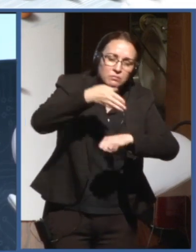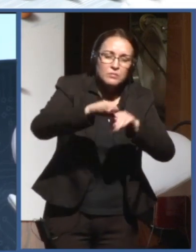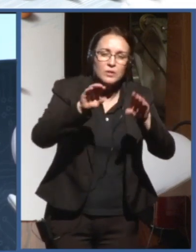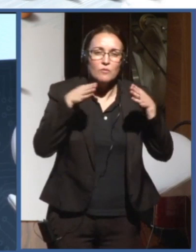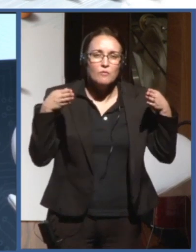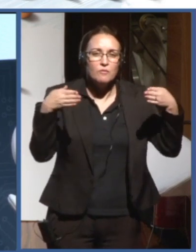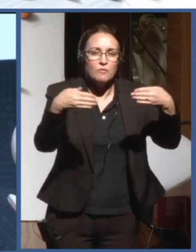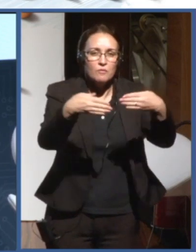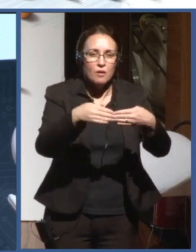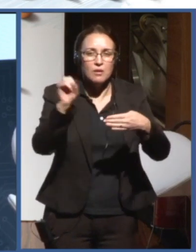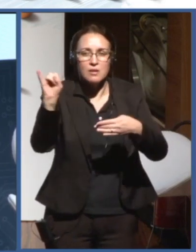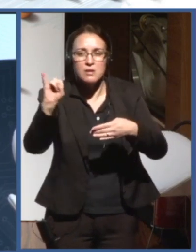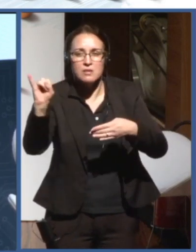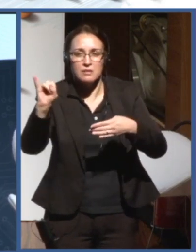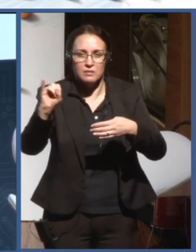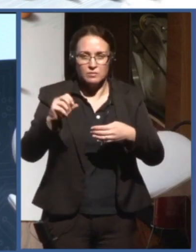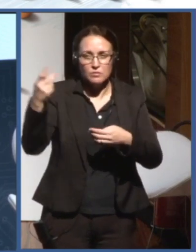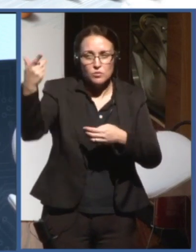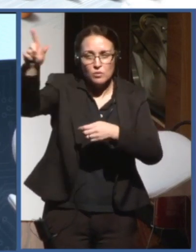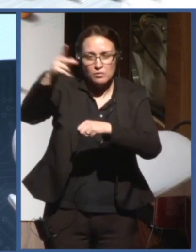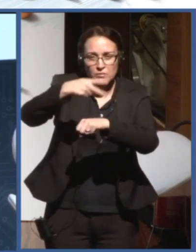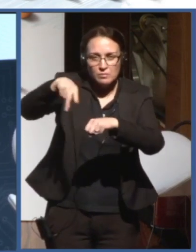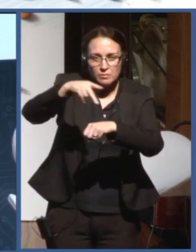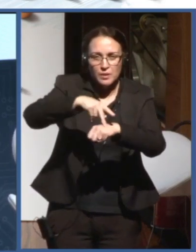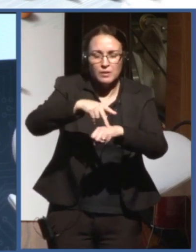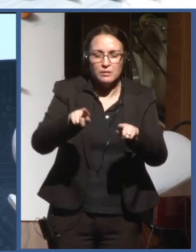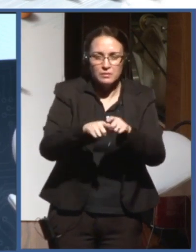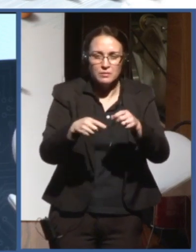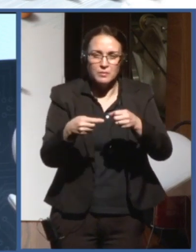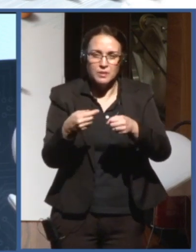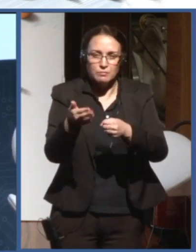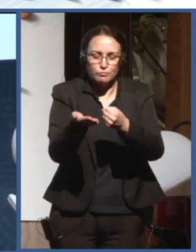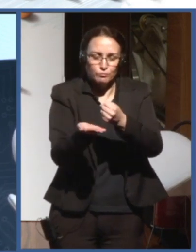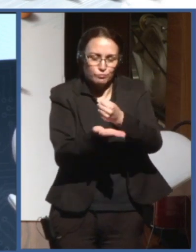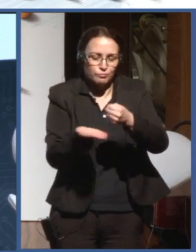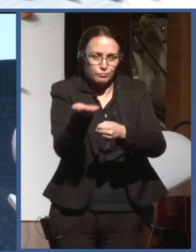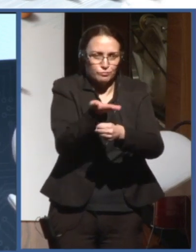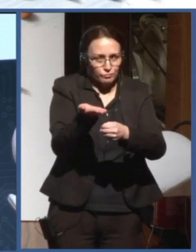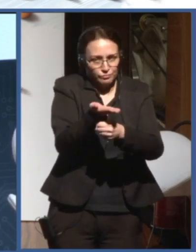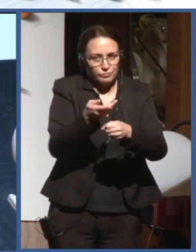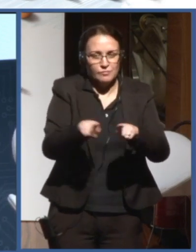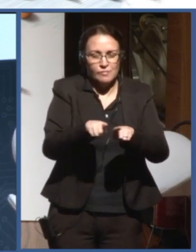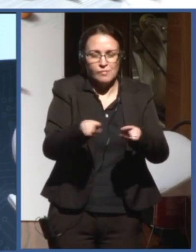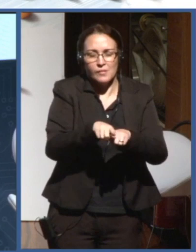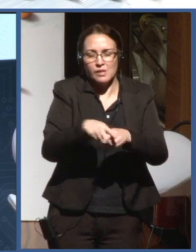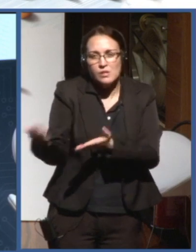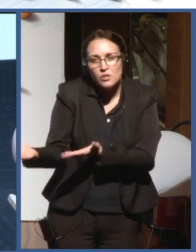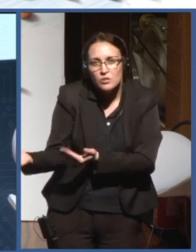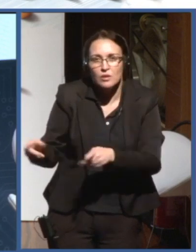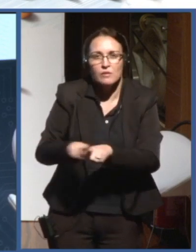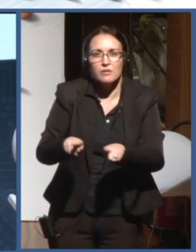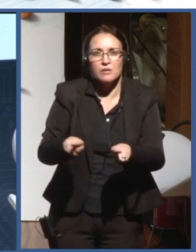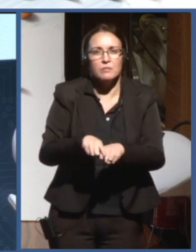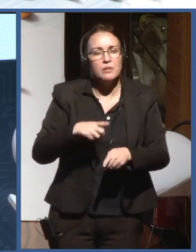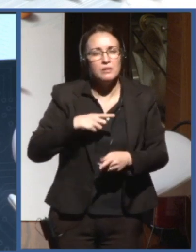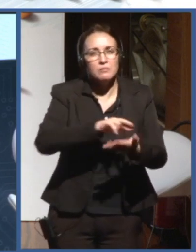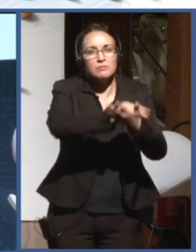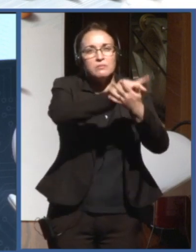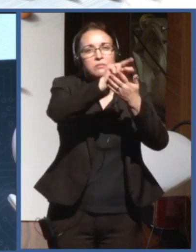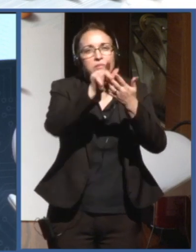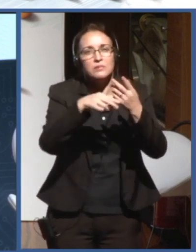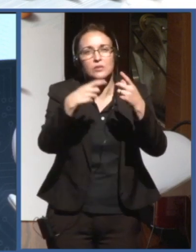y por otro lado en cuanto a la participación de los jóvenes creo que hay diferentes espacios donde hay